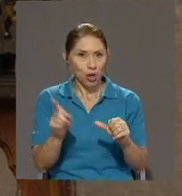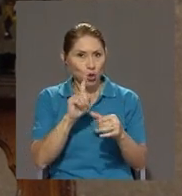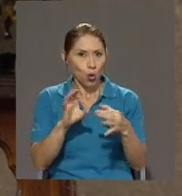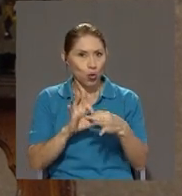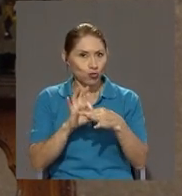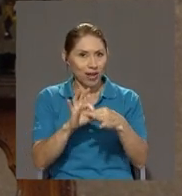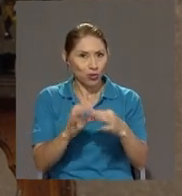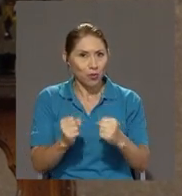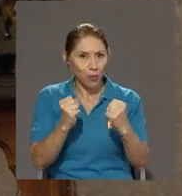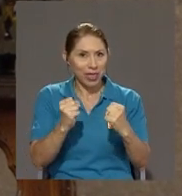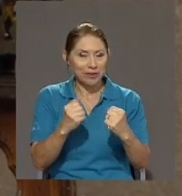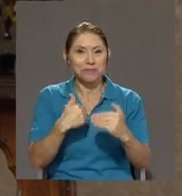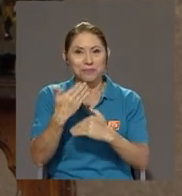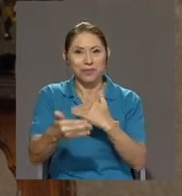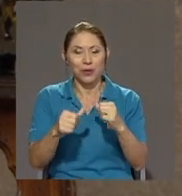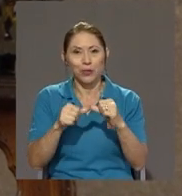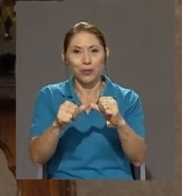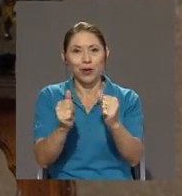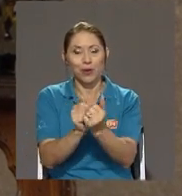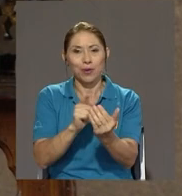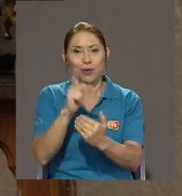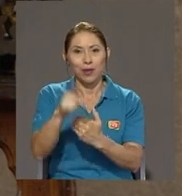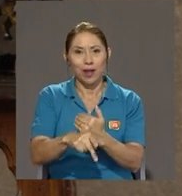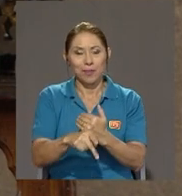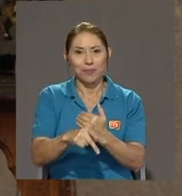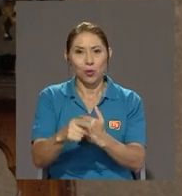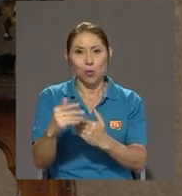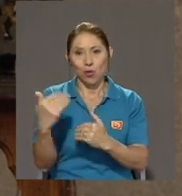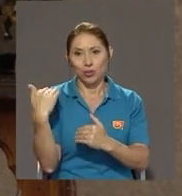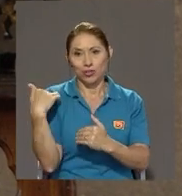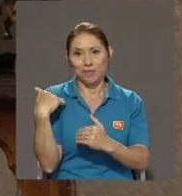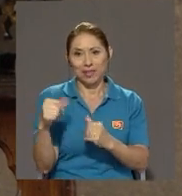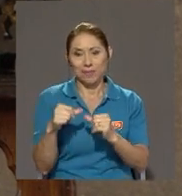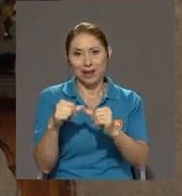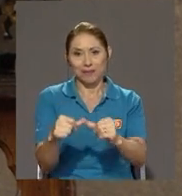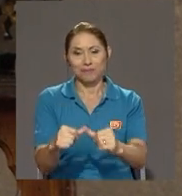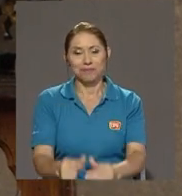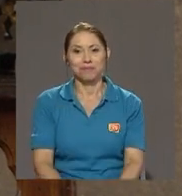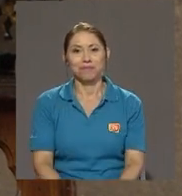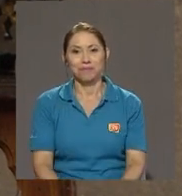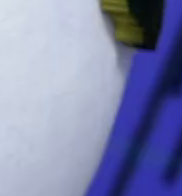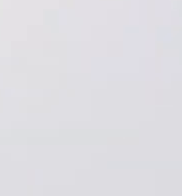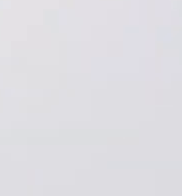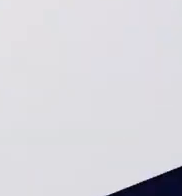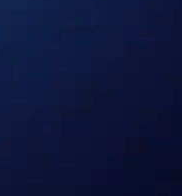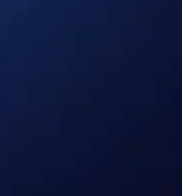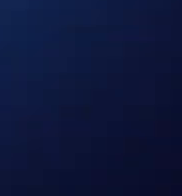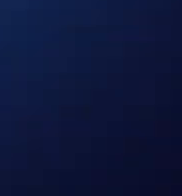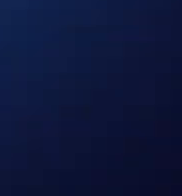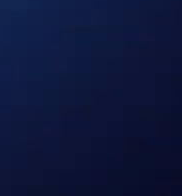sino con el programa, que una vez que el canal nos invite a hacerlo. Regresamos.